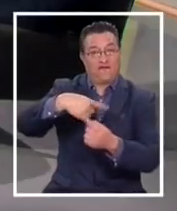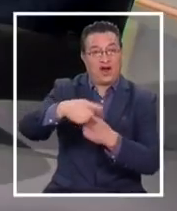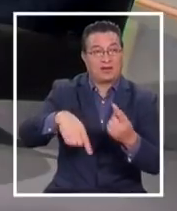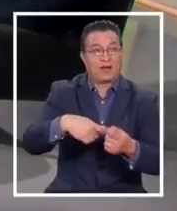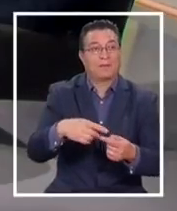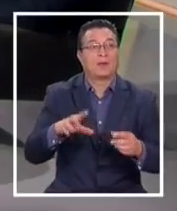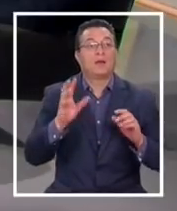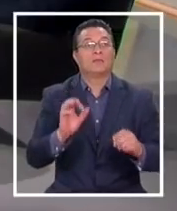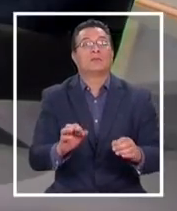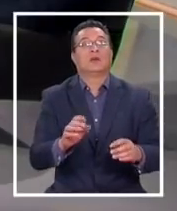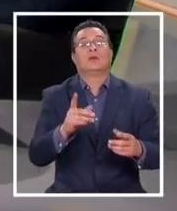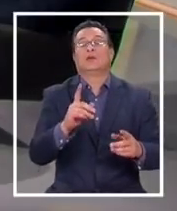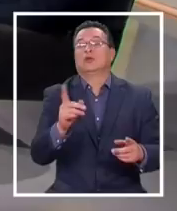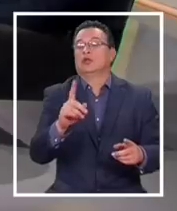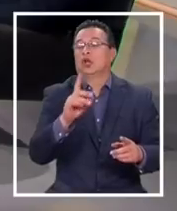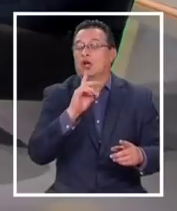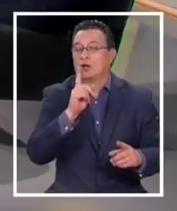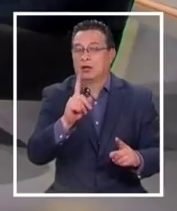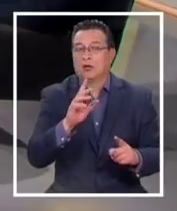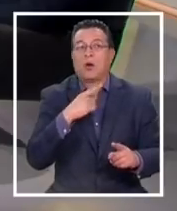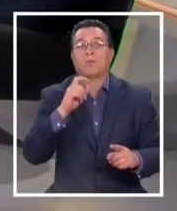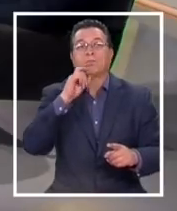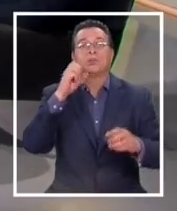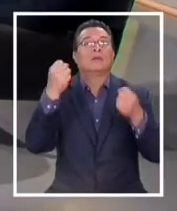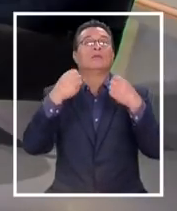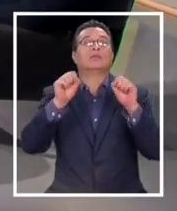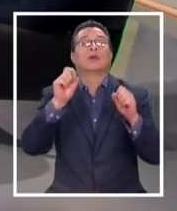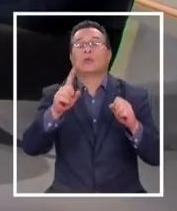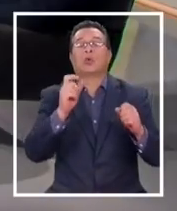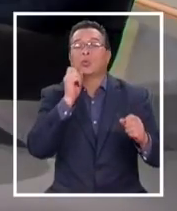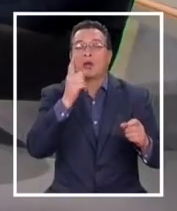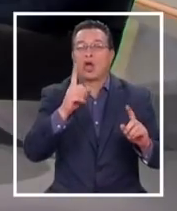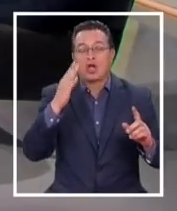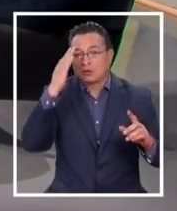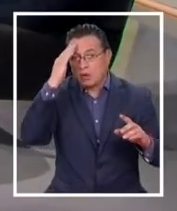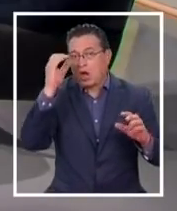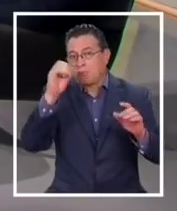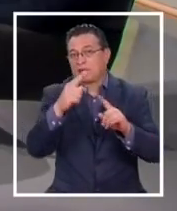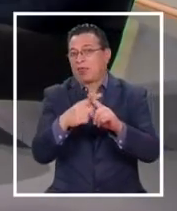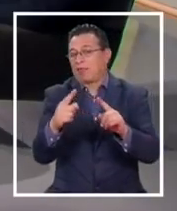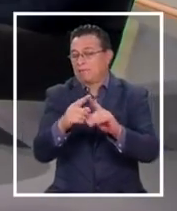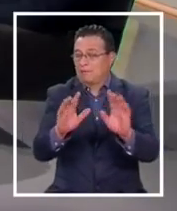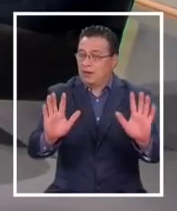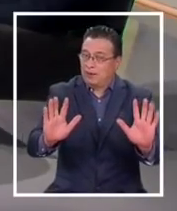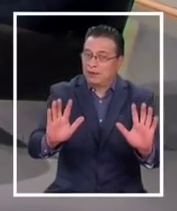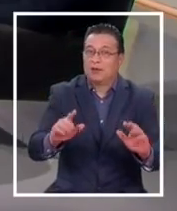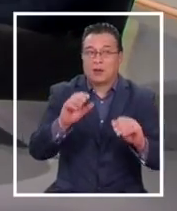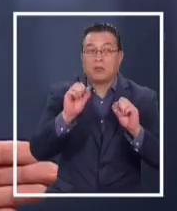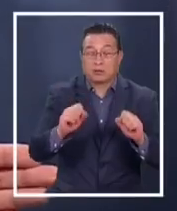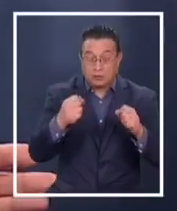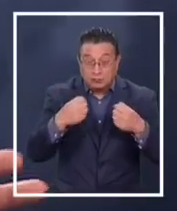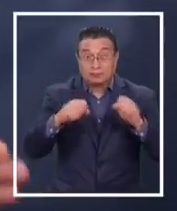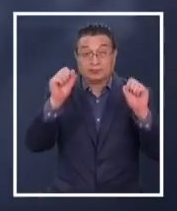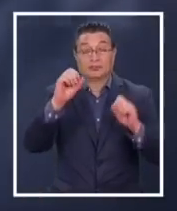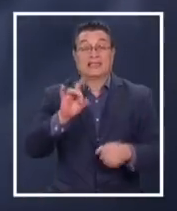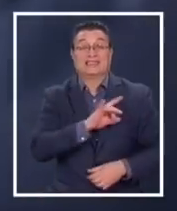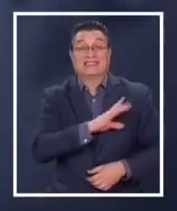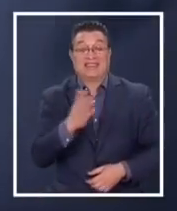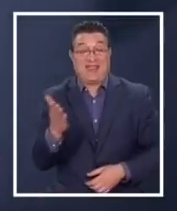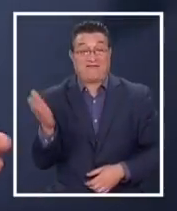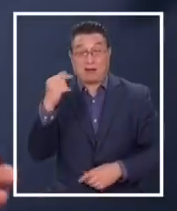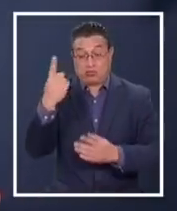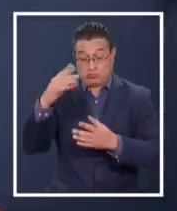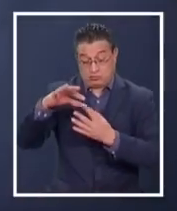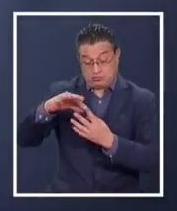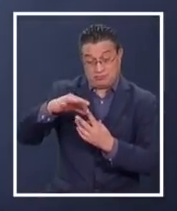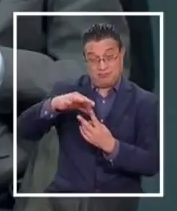nada objetivo. Espérate, ¿qué decisión te va a hacer ganar o no? Espérate, pero espérate un segundito, ya voy a llegar ahí. Que ganemos la primaria de Chile Vamos, que ese